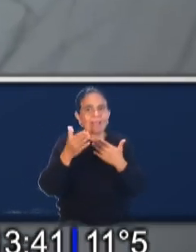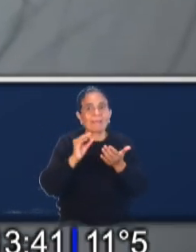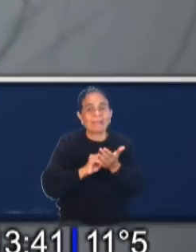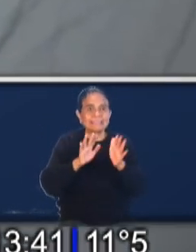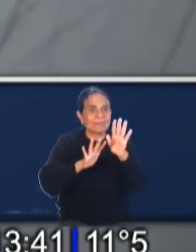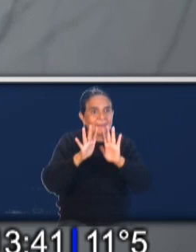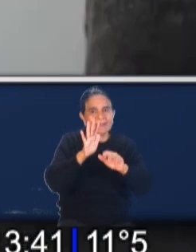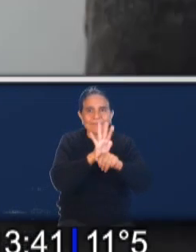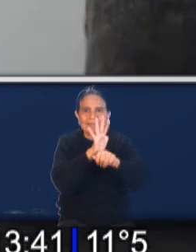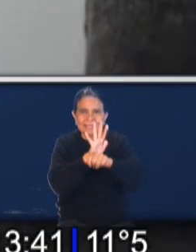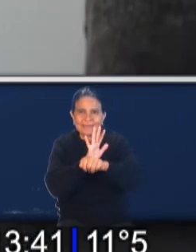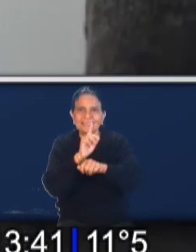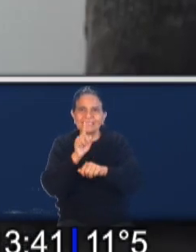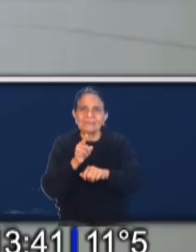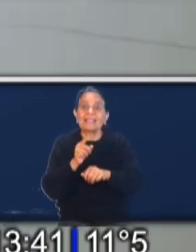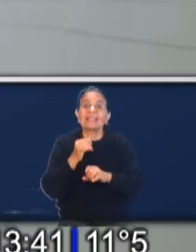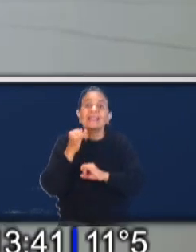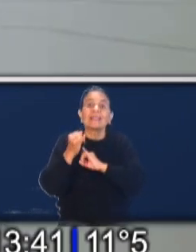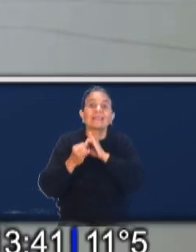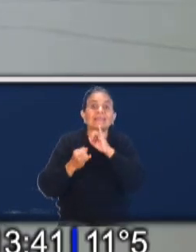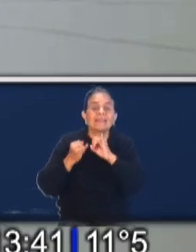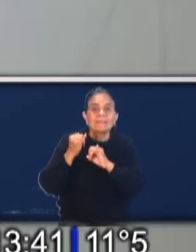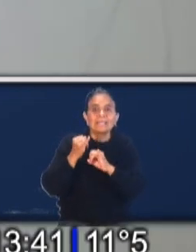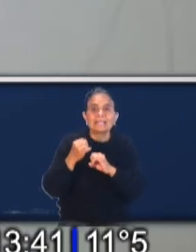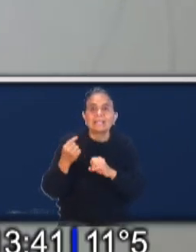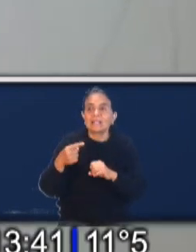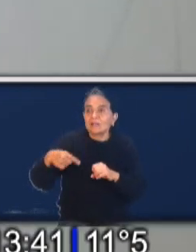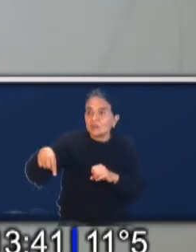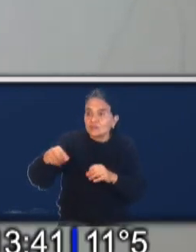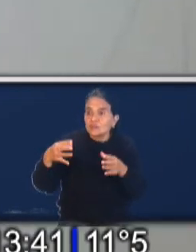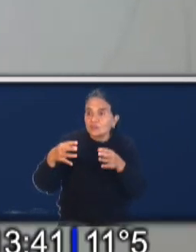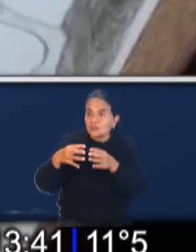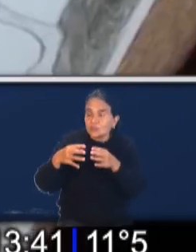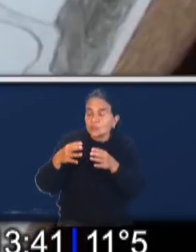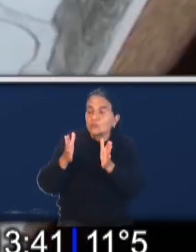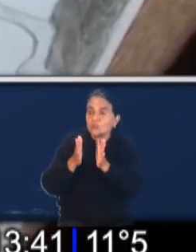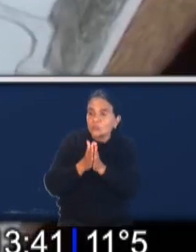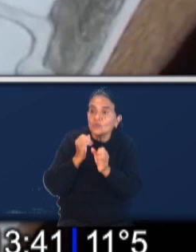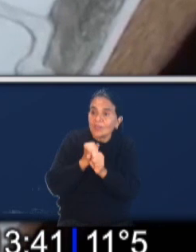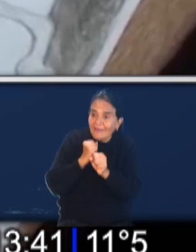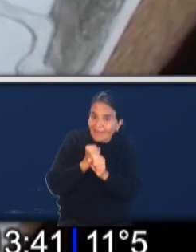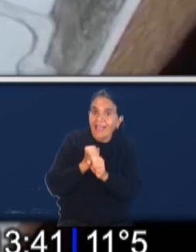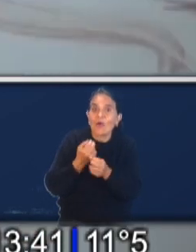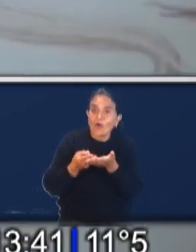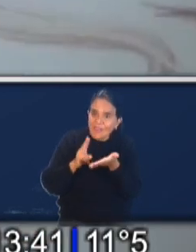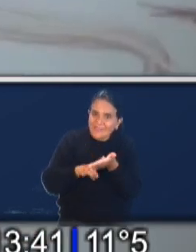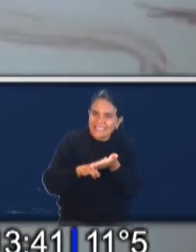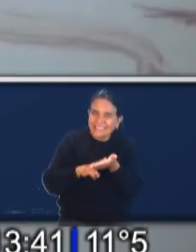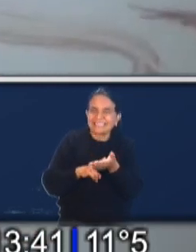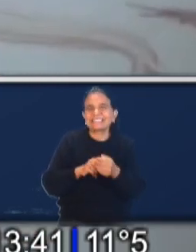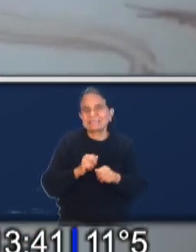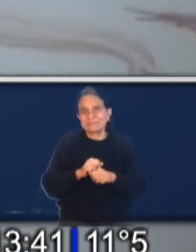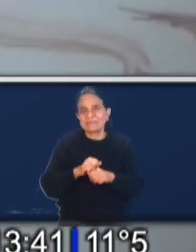las implicaciones de reunirse ahora para trabajar juntos nuevamente. Este film anduvo por